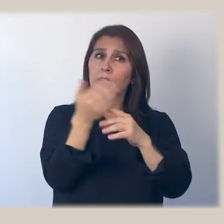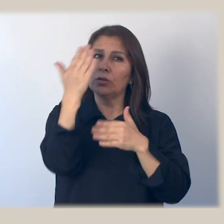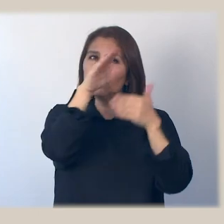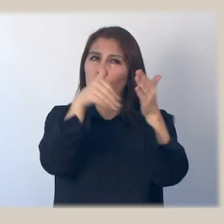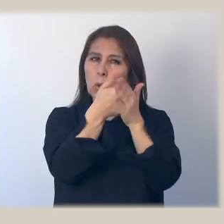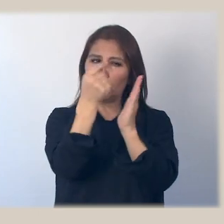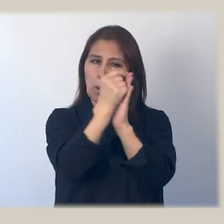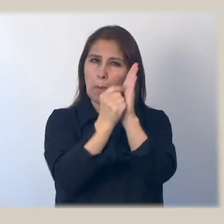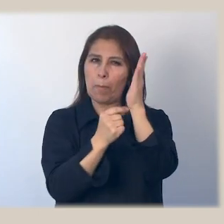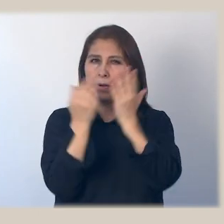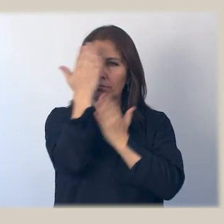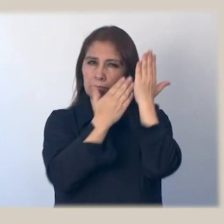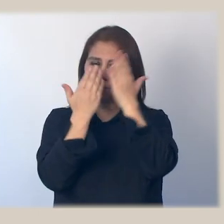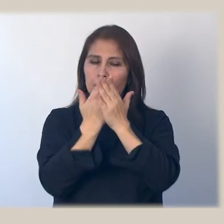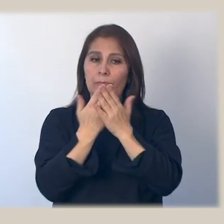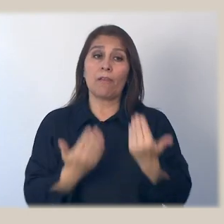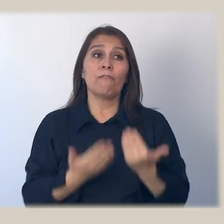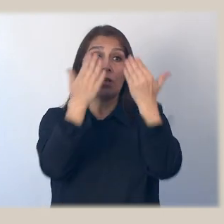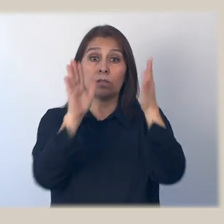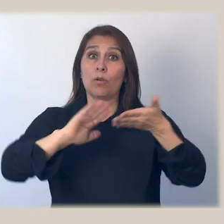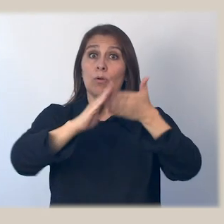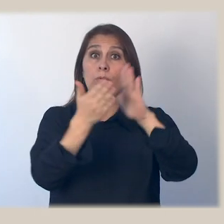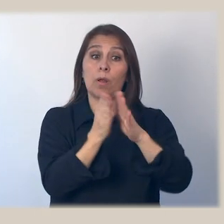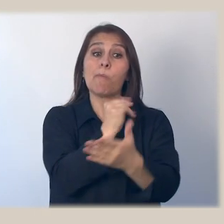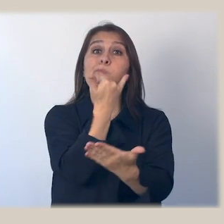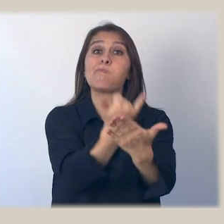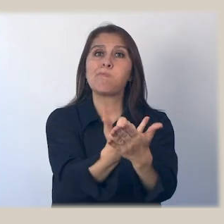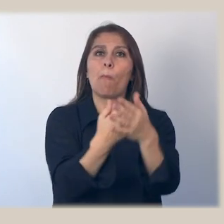analizados. El bienestar de la comunidad se formula en el PDI